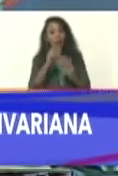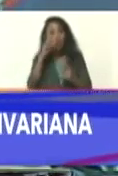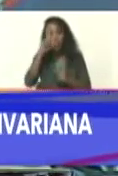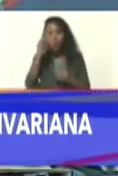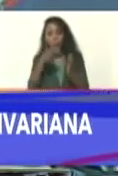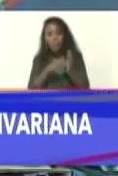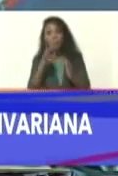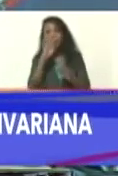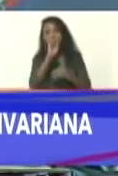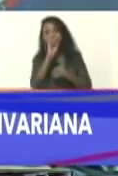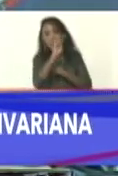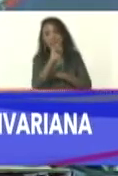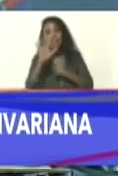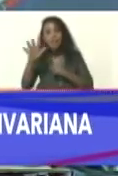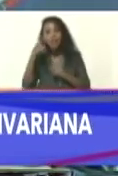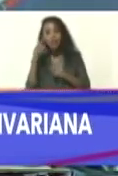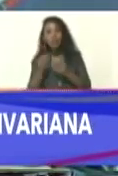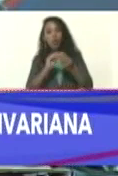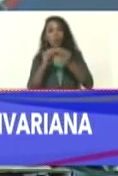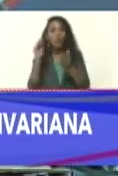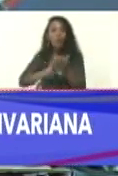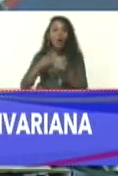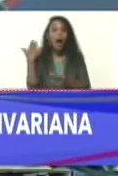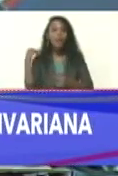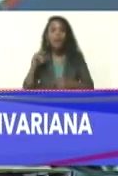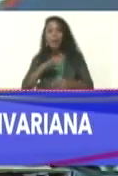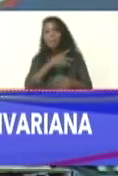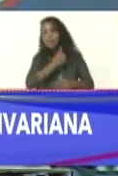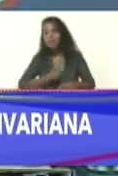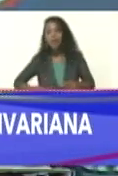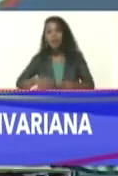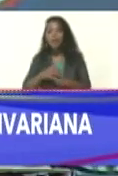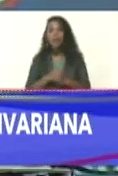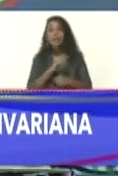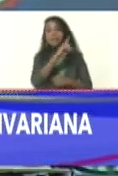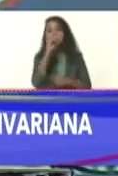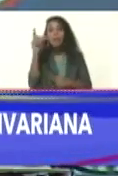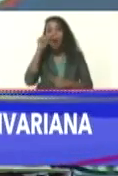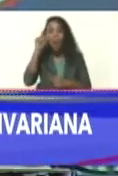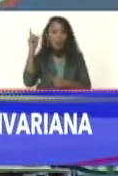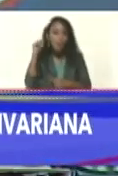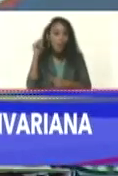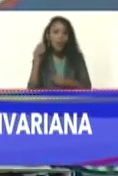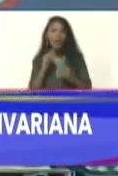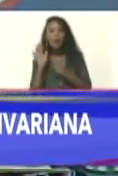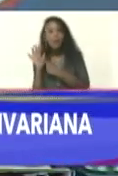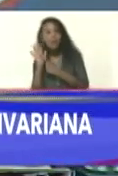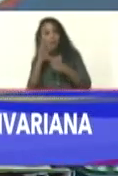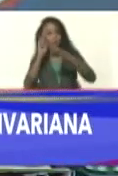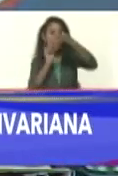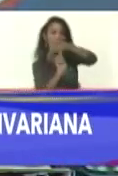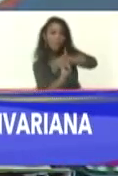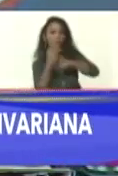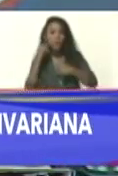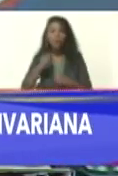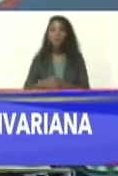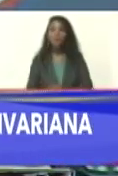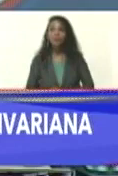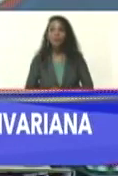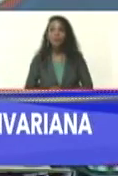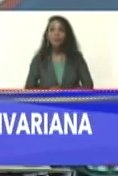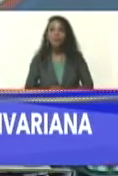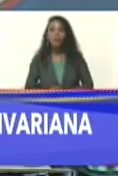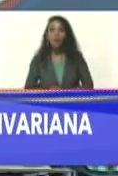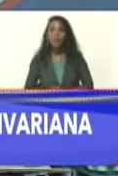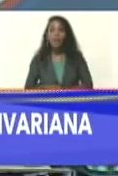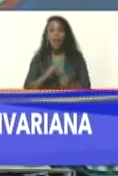Plan de la Patria, mi comandante, en 100.000 hombres y mujeres que está proyectado que tenga la Policía Nacional Bolivariana en el 2025,